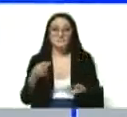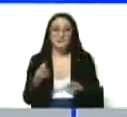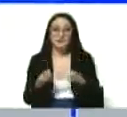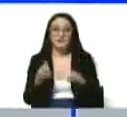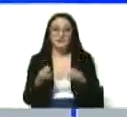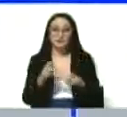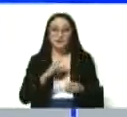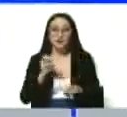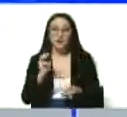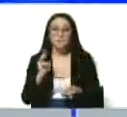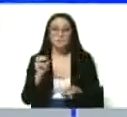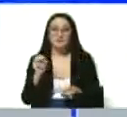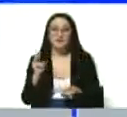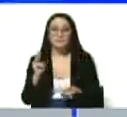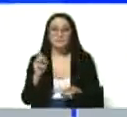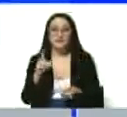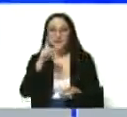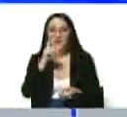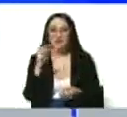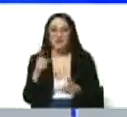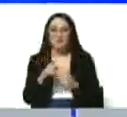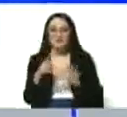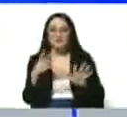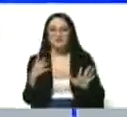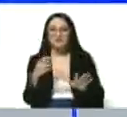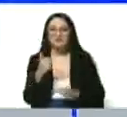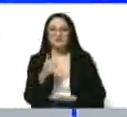cuyo promedio en el año 2019 fue de